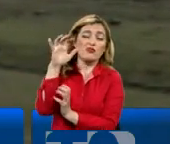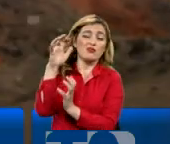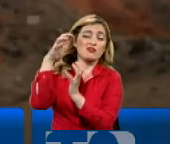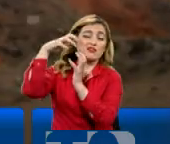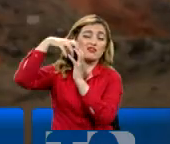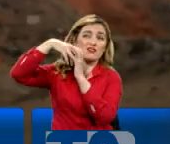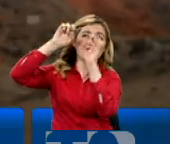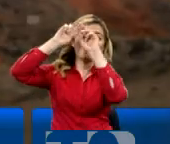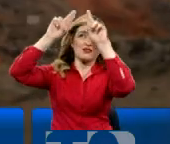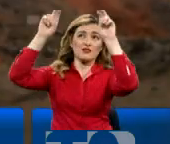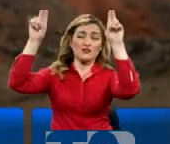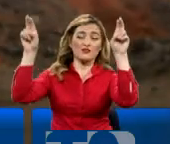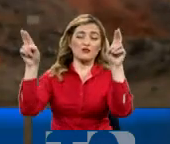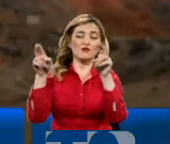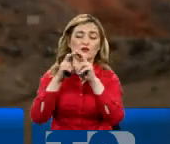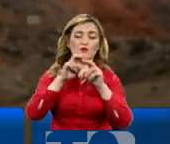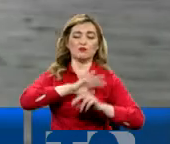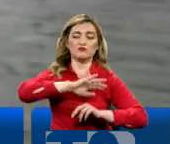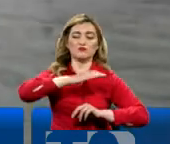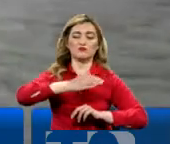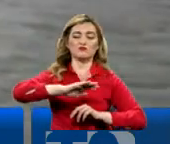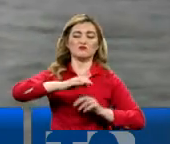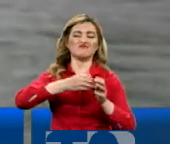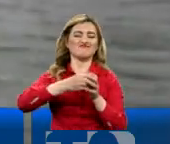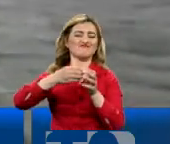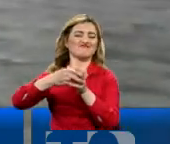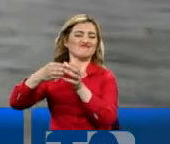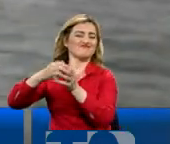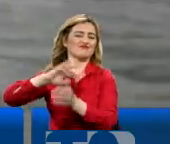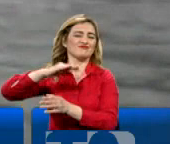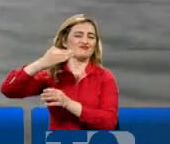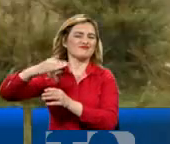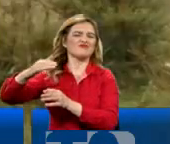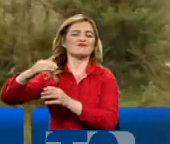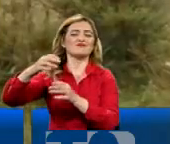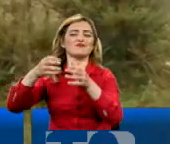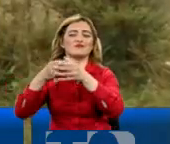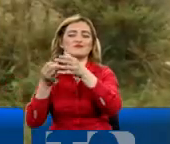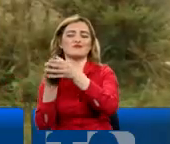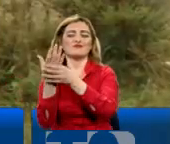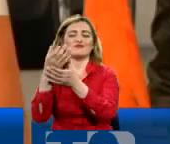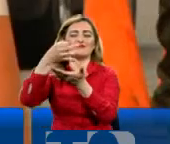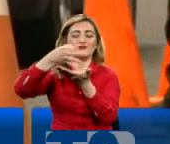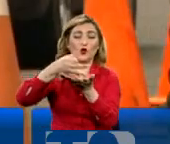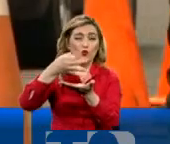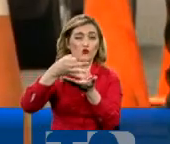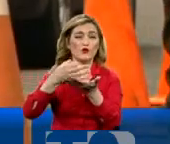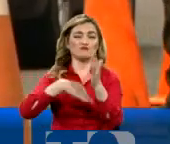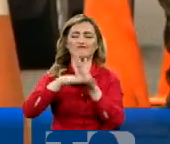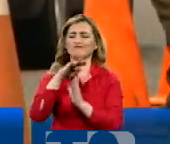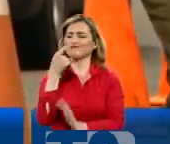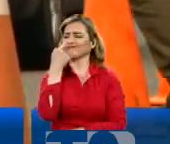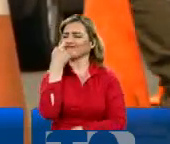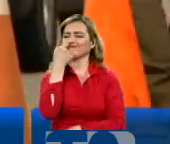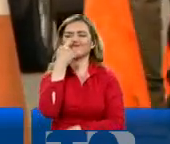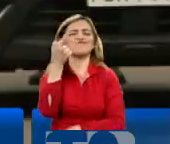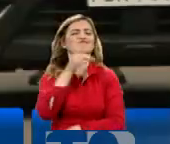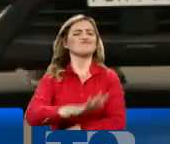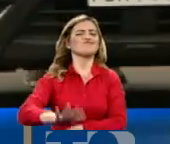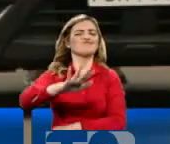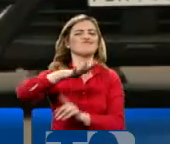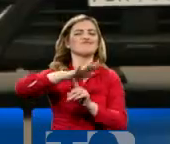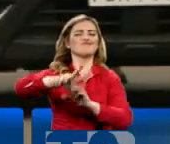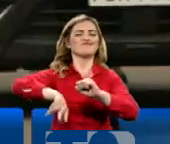se trata del volcán cotopaxi el mayor atractivo del parque nacional que adopta su mismo nombre y que desde el 29 de julio